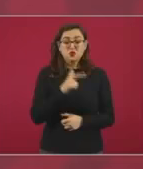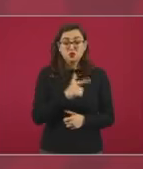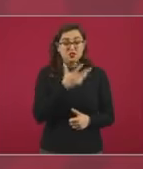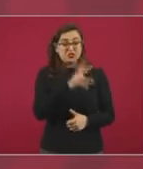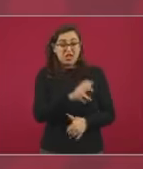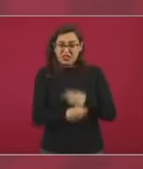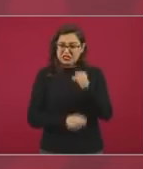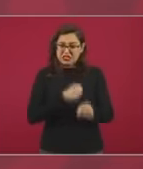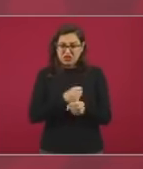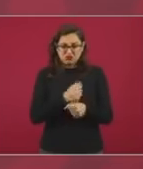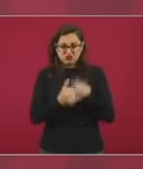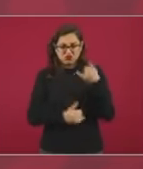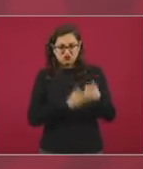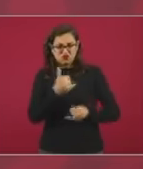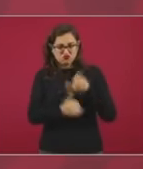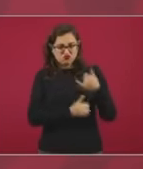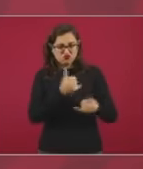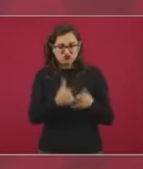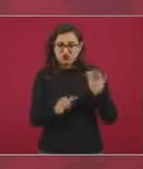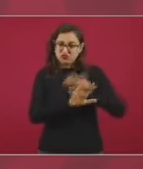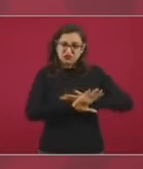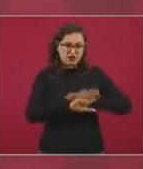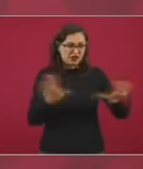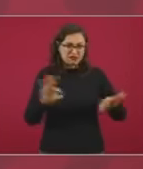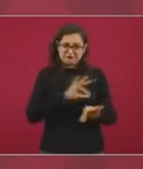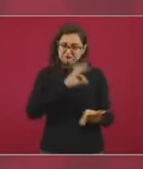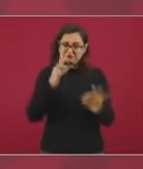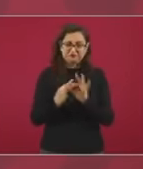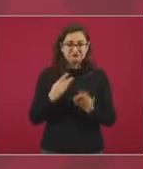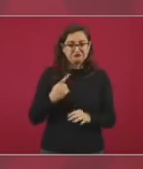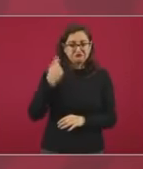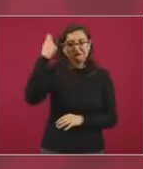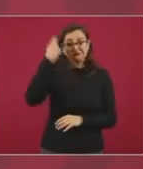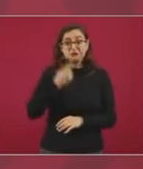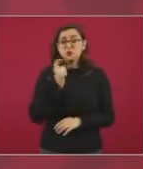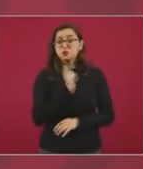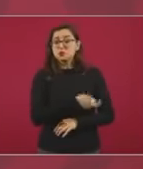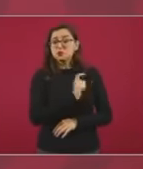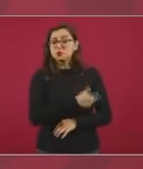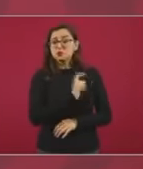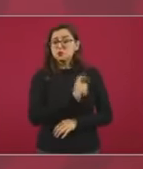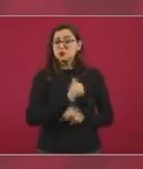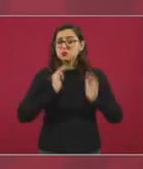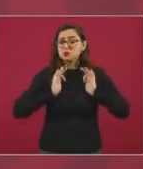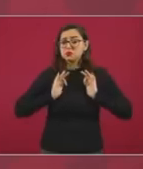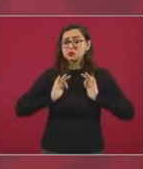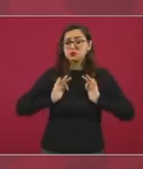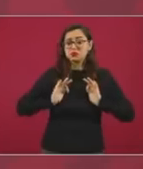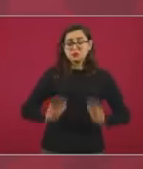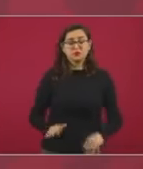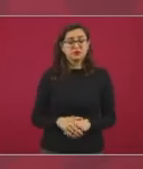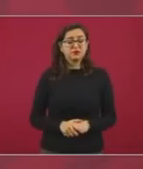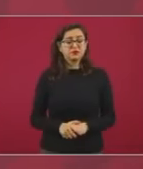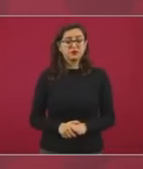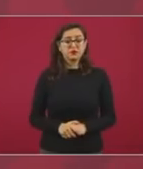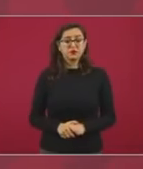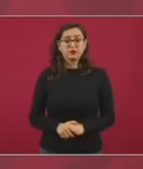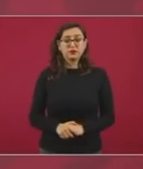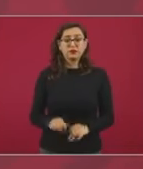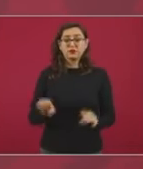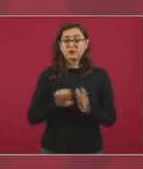10 años, si se retira, tiene su pensión. Por ejemplo, el